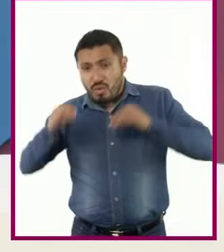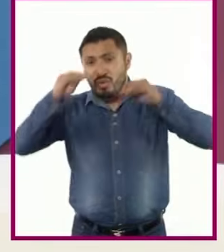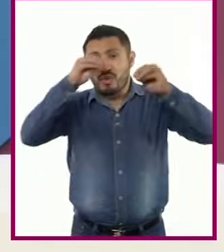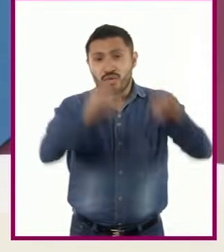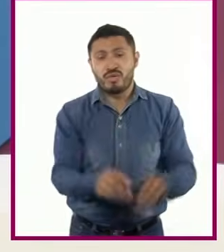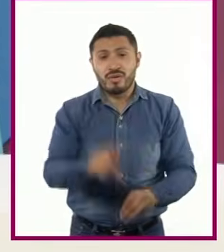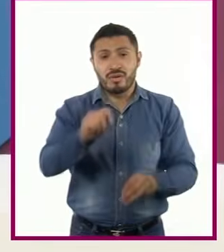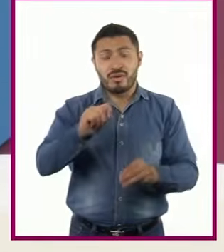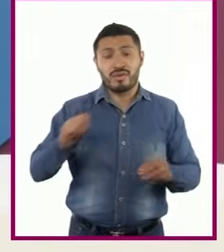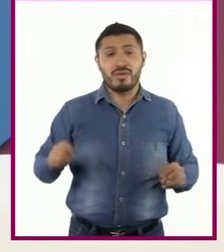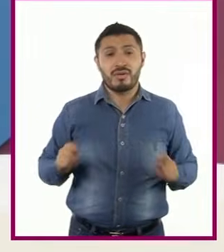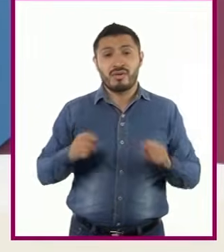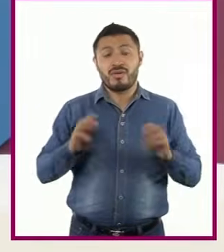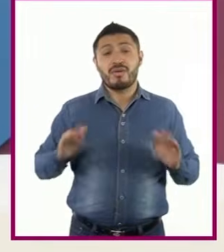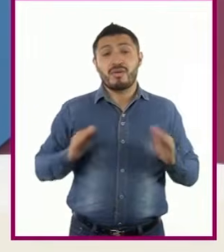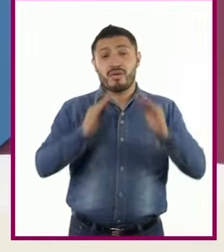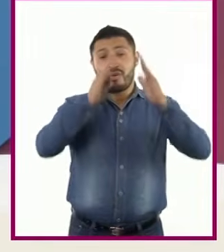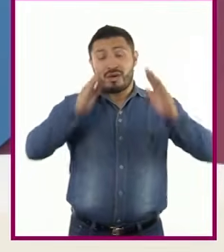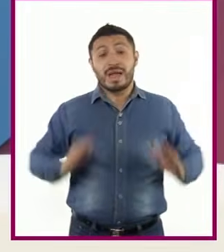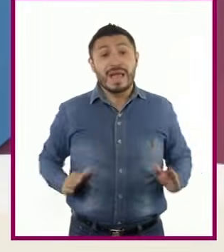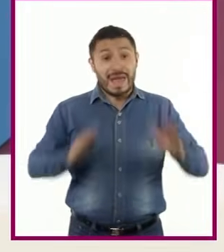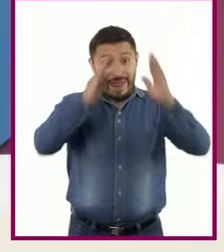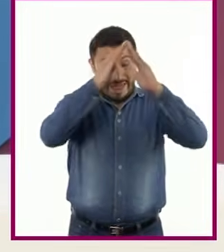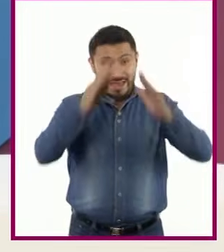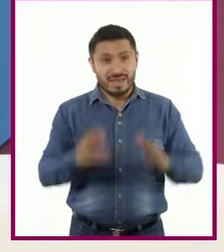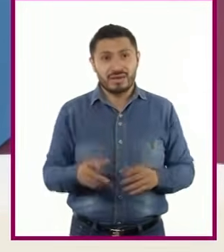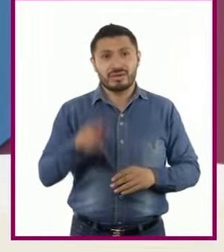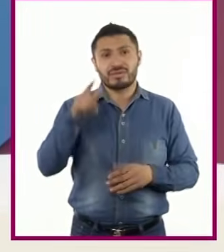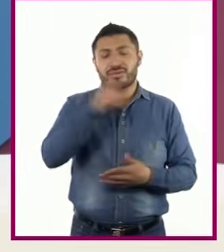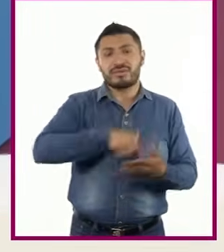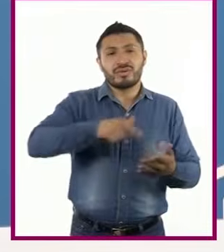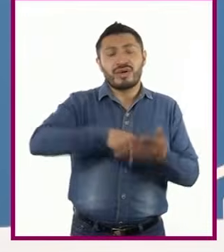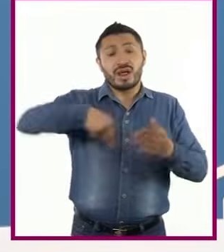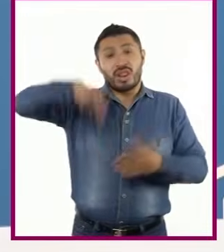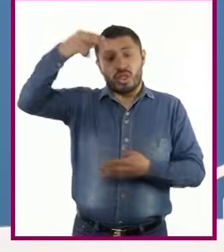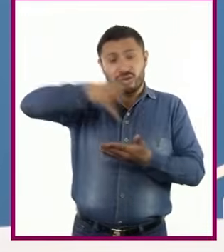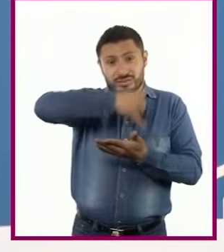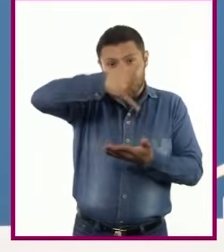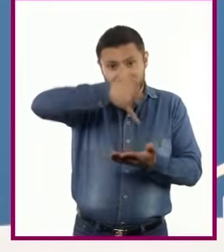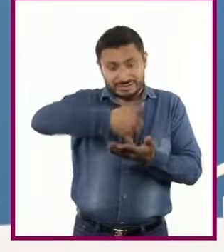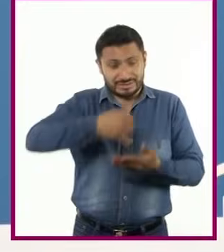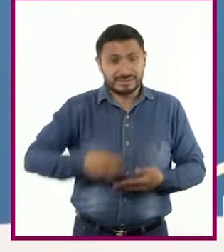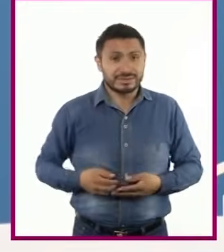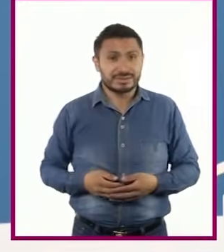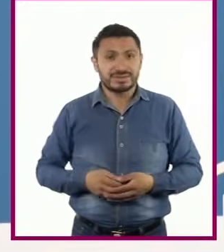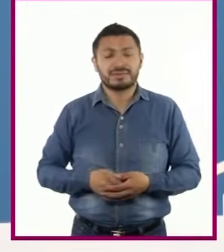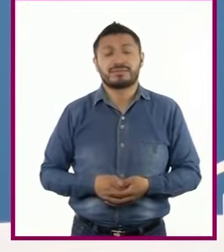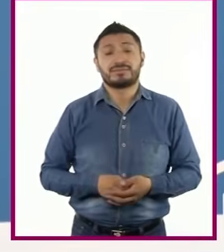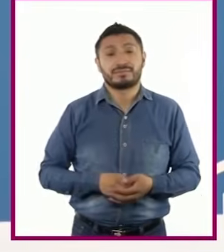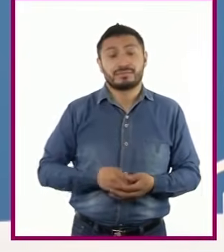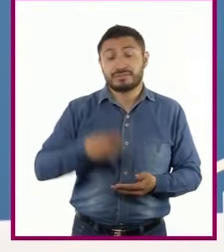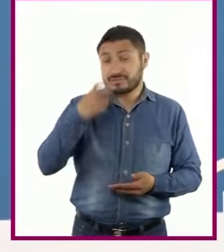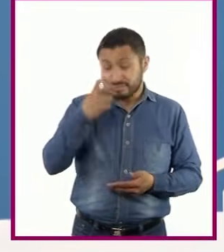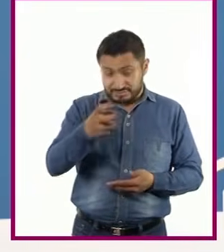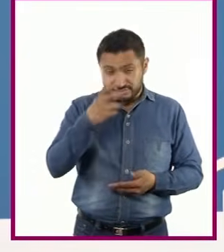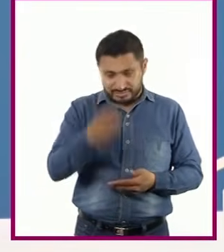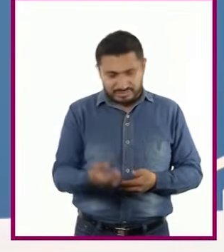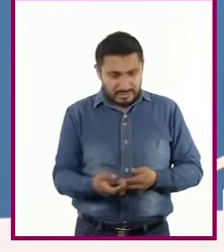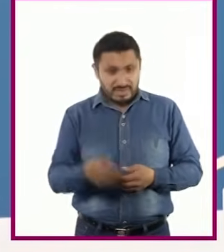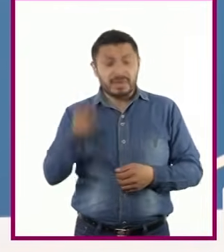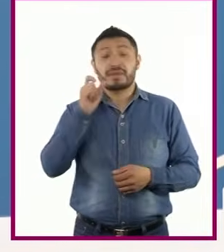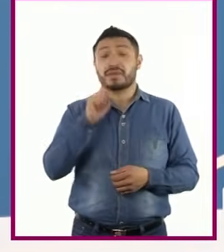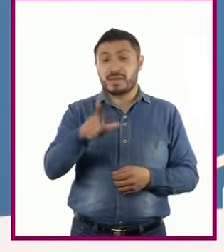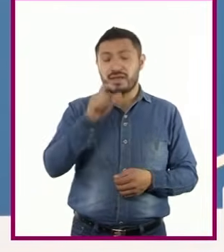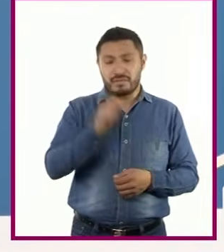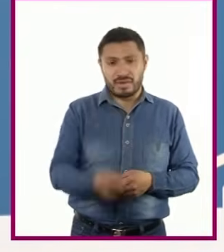hacia Tlatelolco, en la parte norte de la isla. Por si esto fuera poco, una